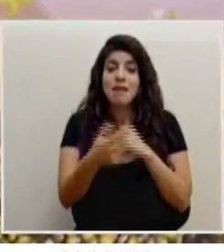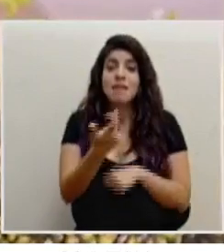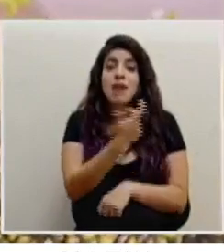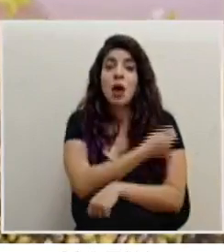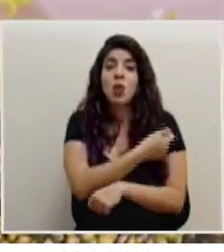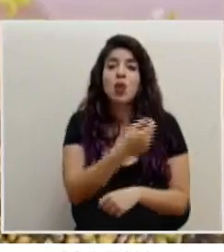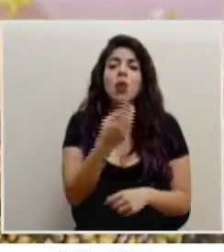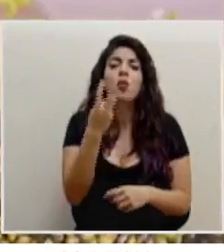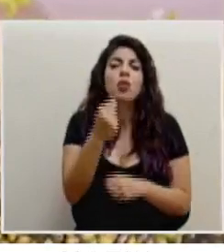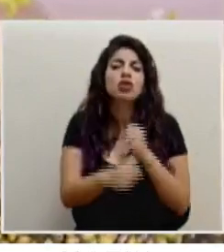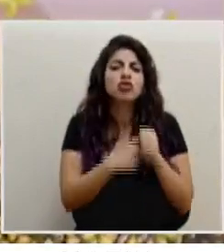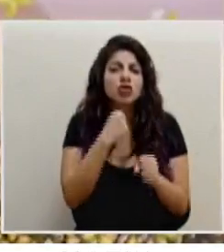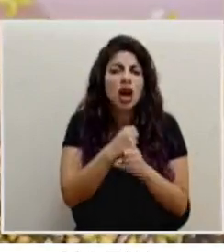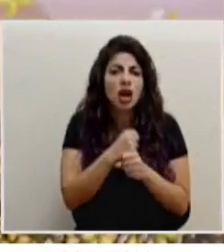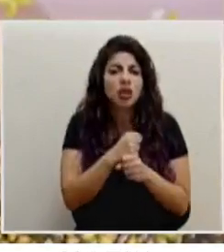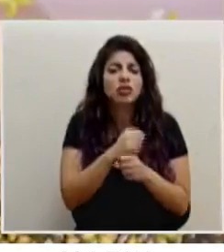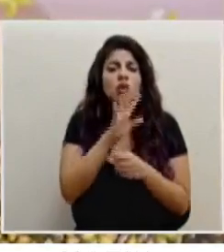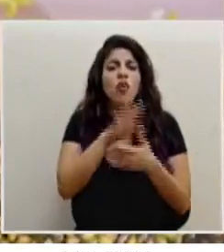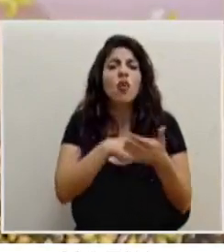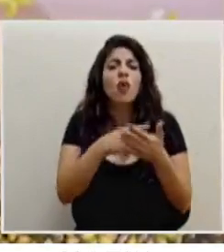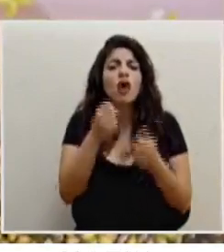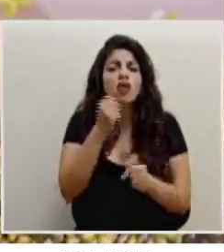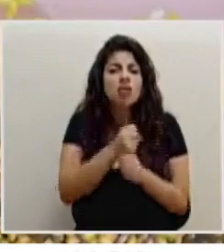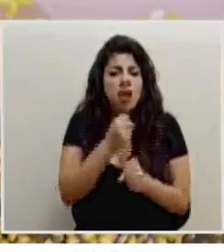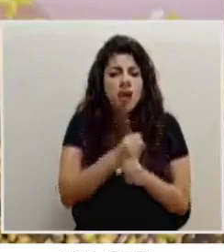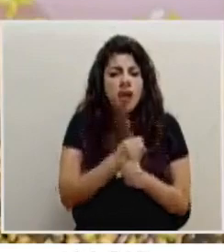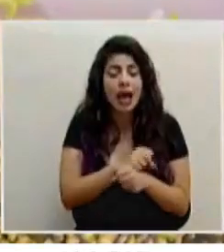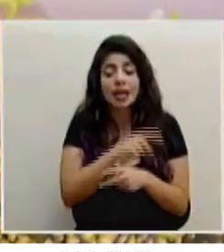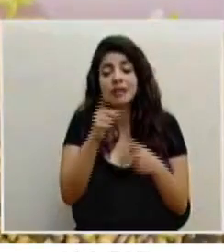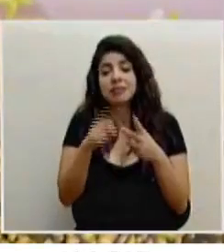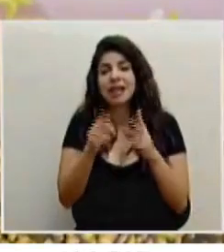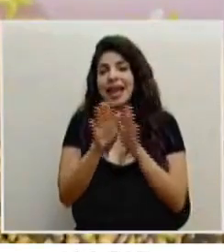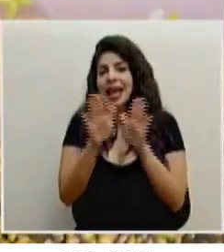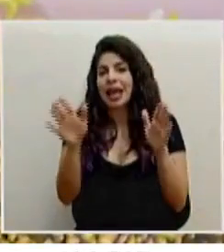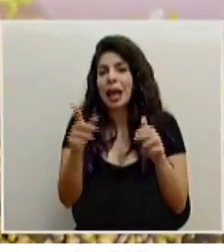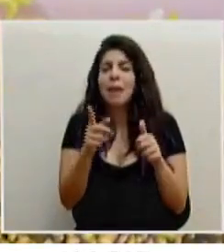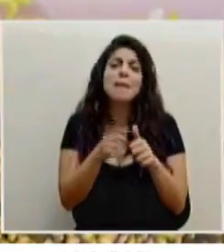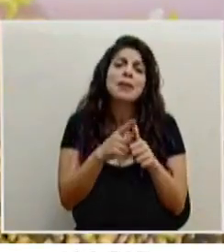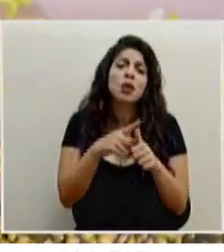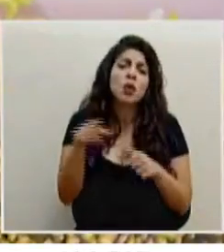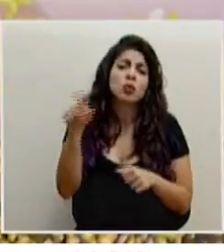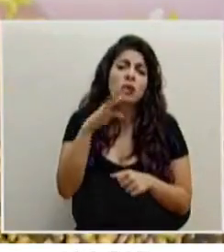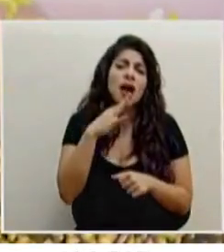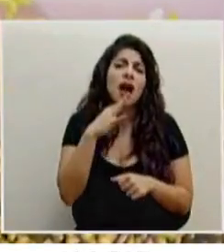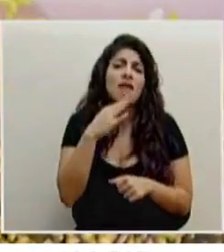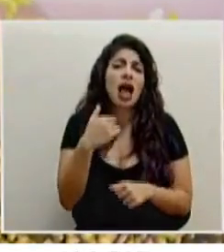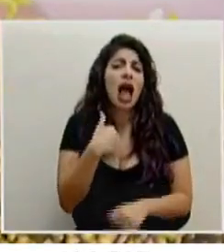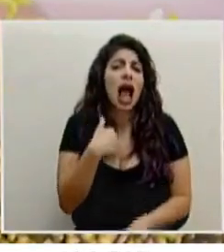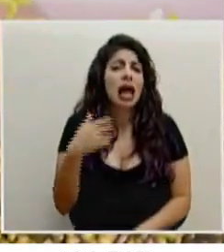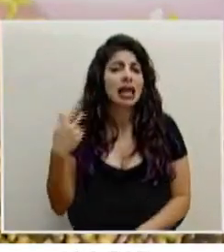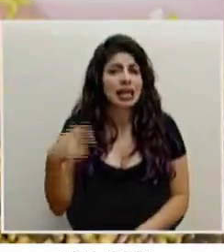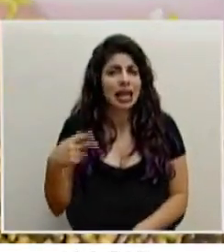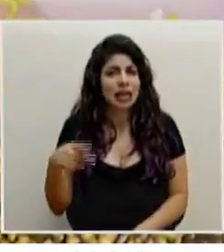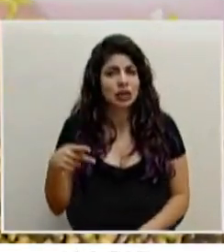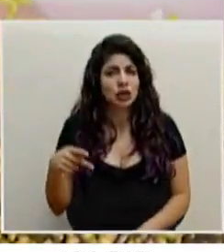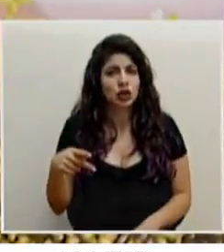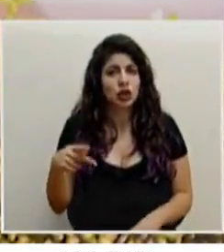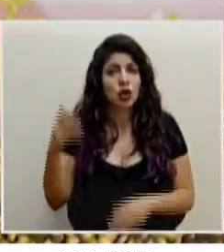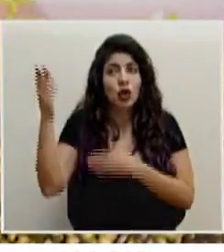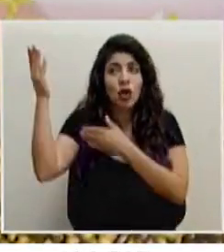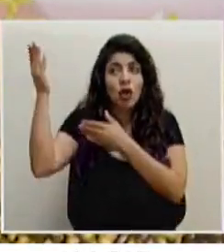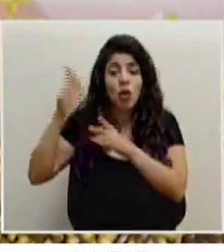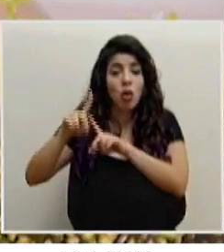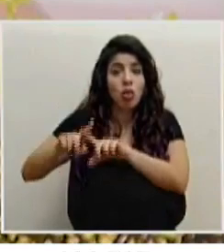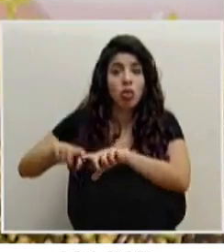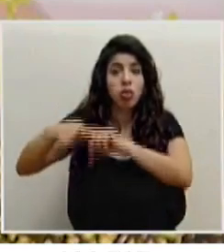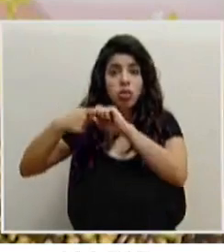a estar concentrados y en qué horario se va a trabajar? Y luego les hago las preguntas generales. En primer lugar, ustedes hablan de un riesgo de que se nos suspenda la entrega de las